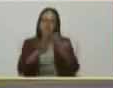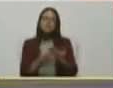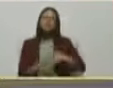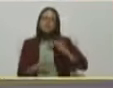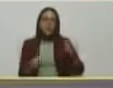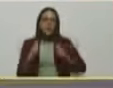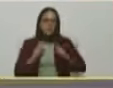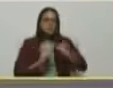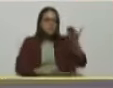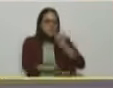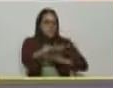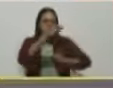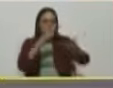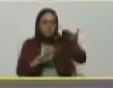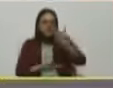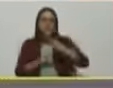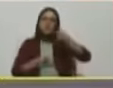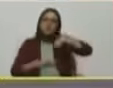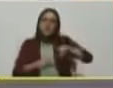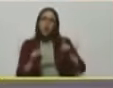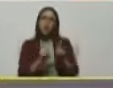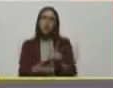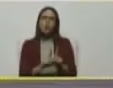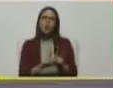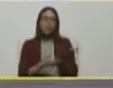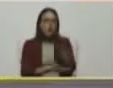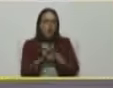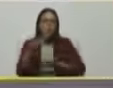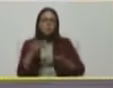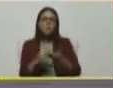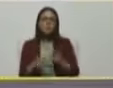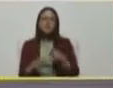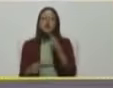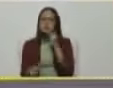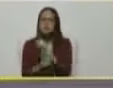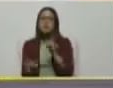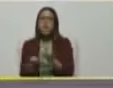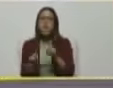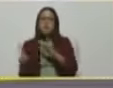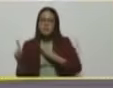una comunidad de destino compartido, como dice el presidente, sí.